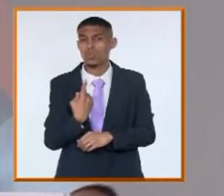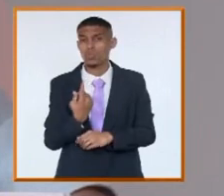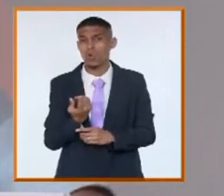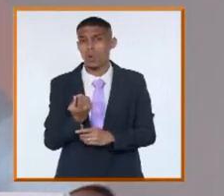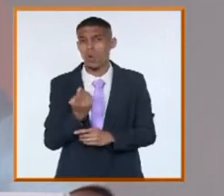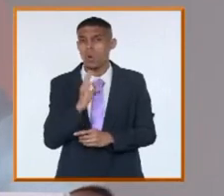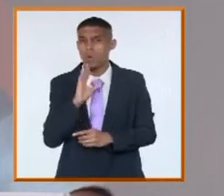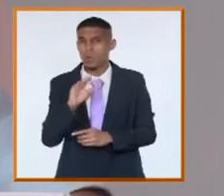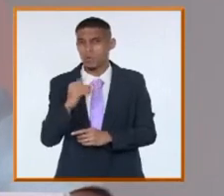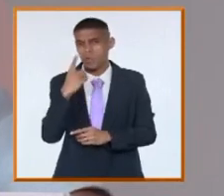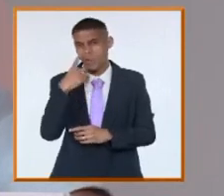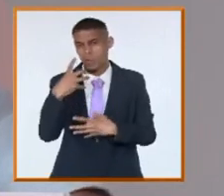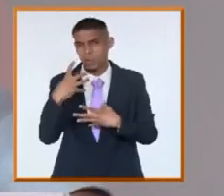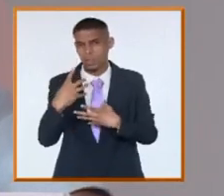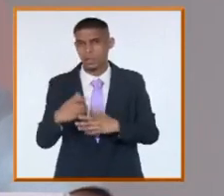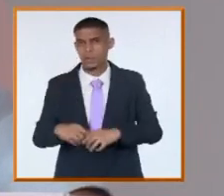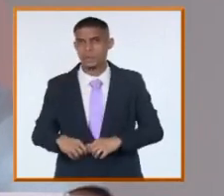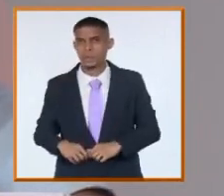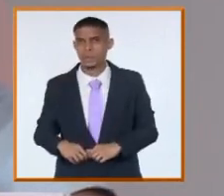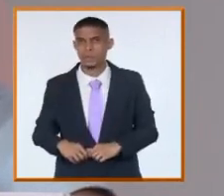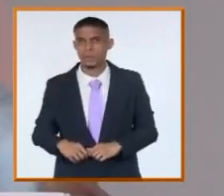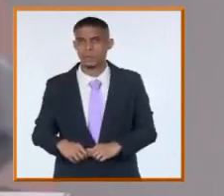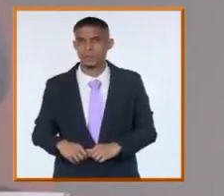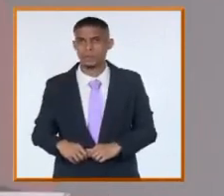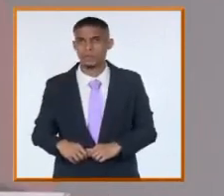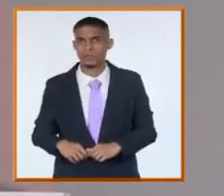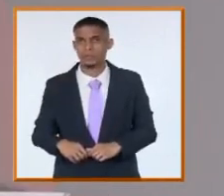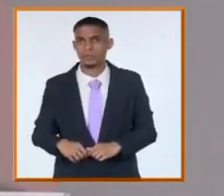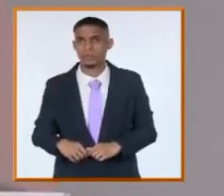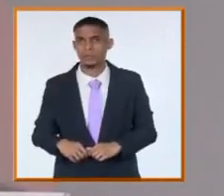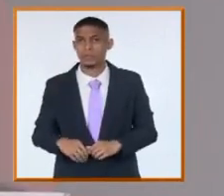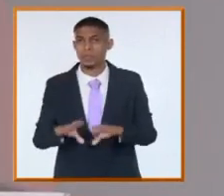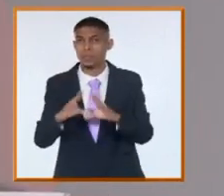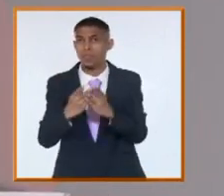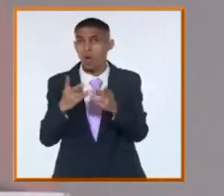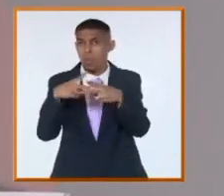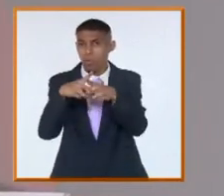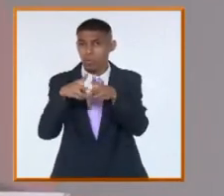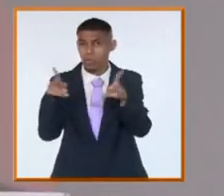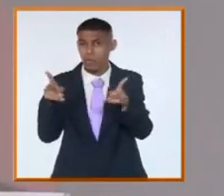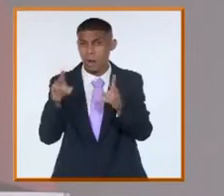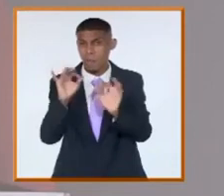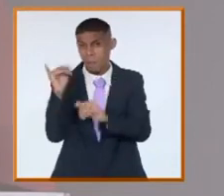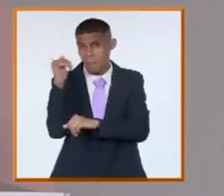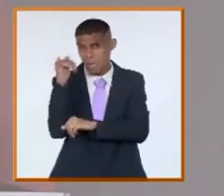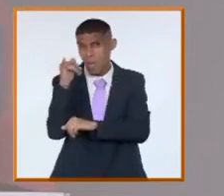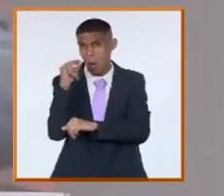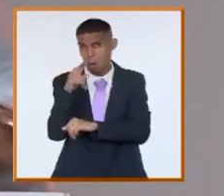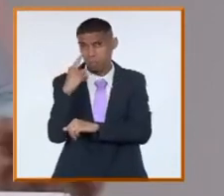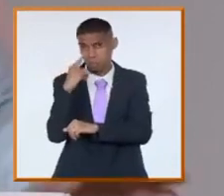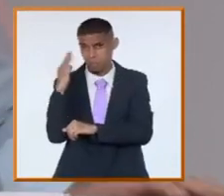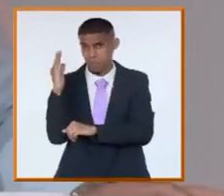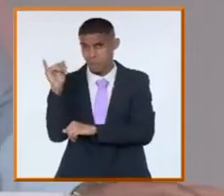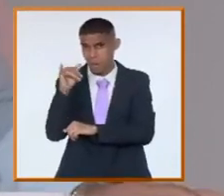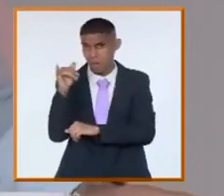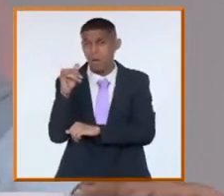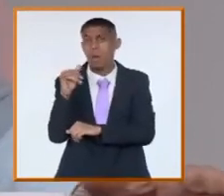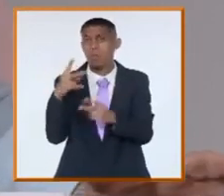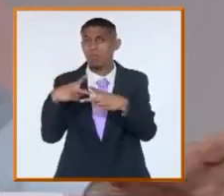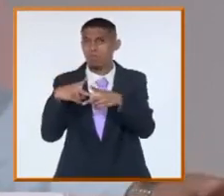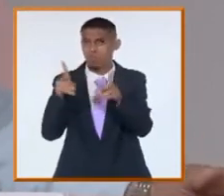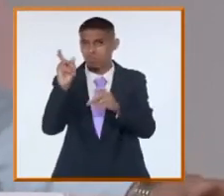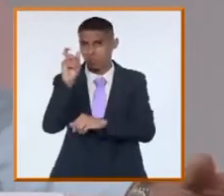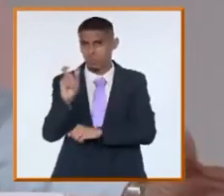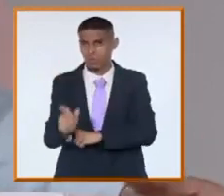que el registro de profesionales que se habló ahí en el en el video Los profesionales